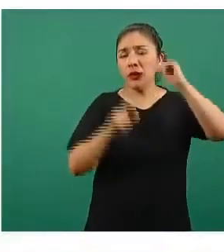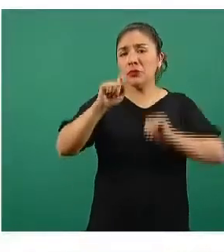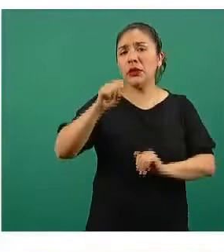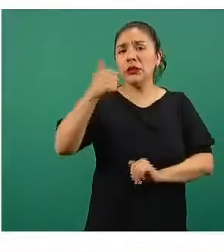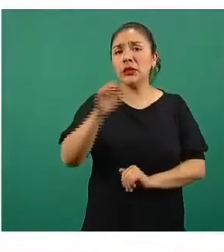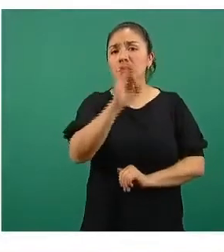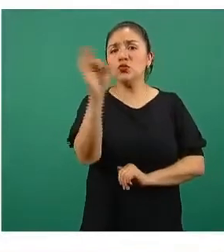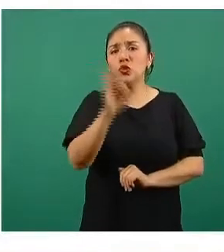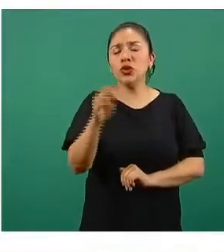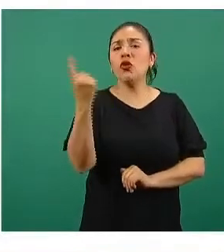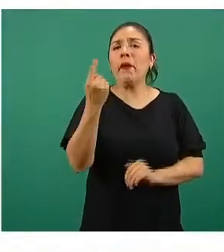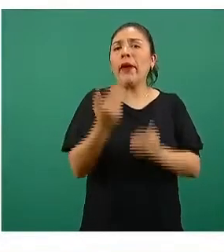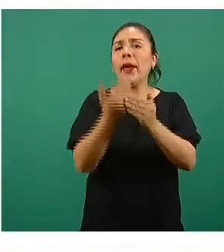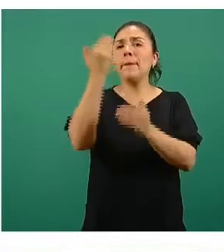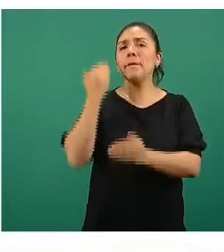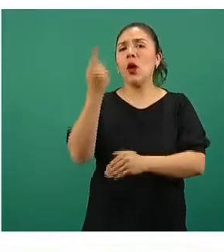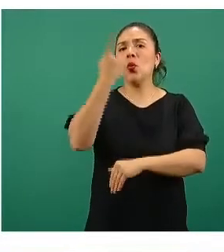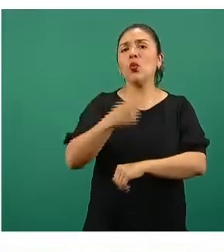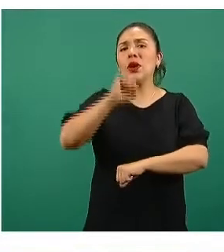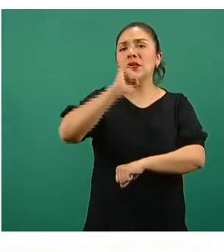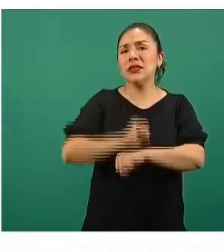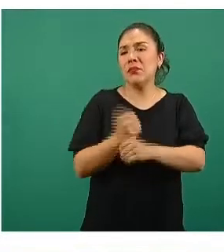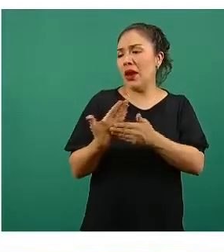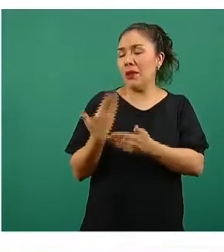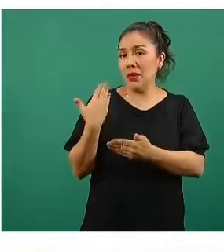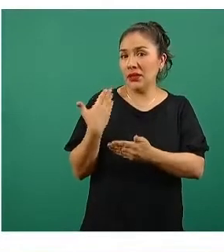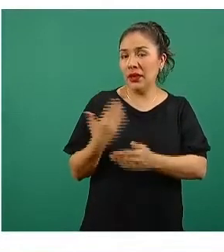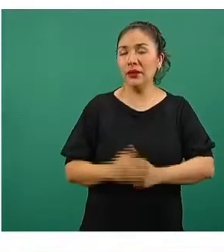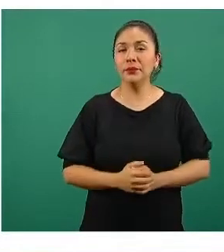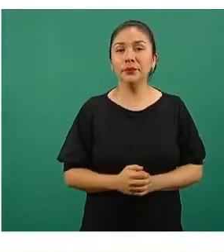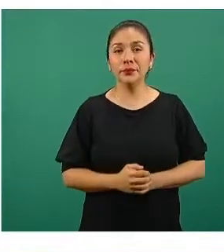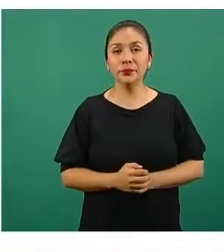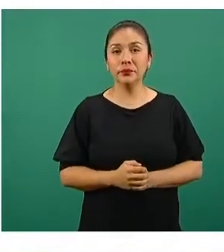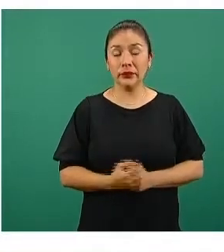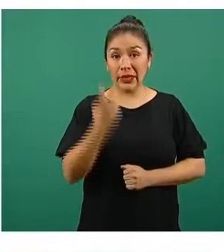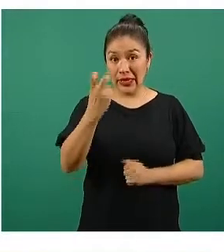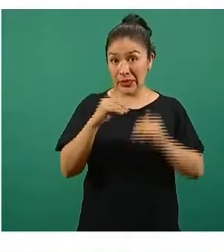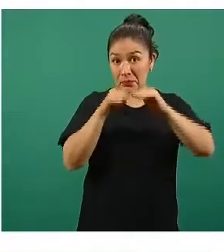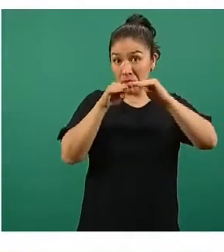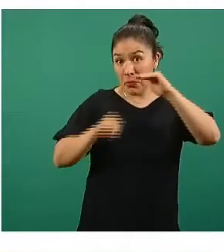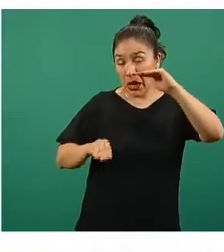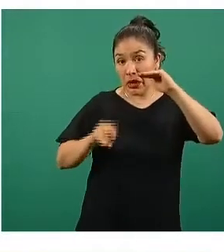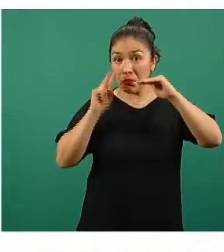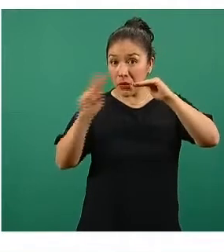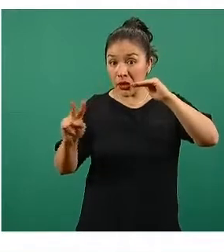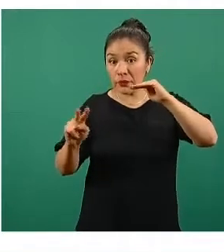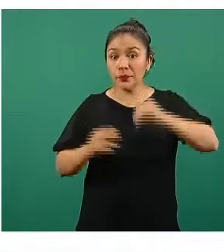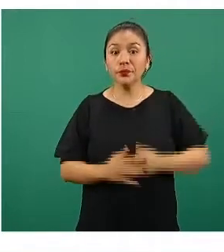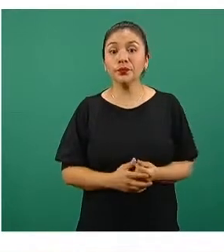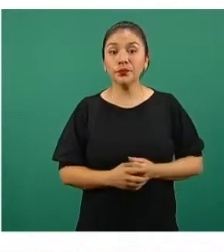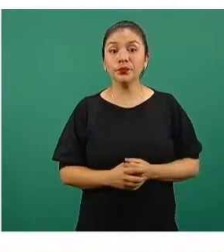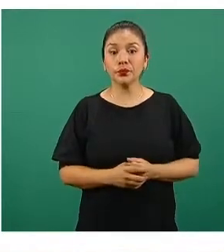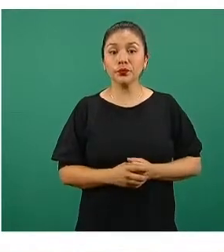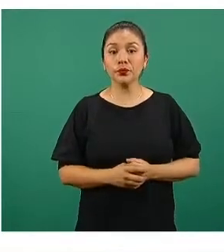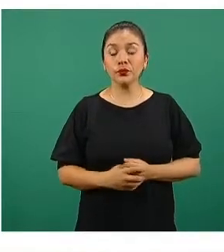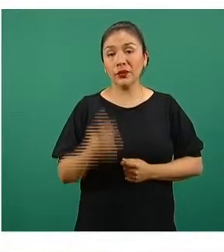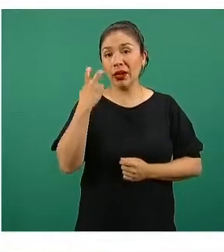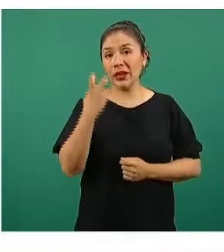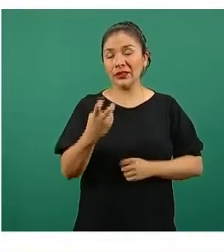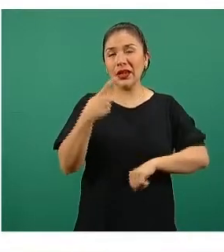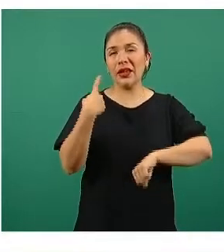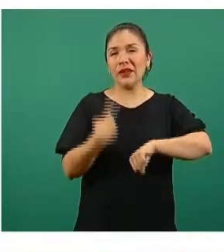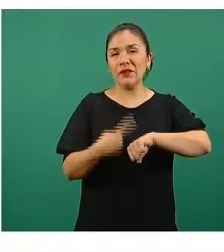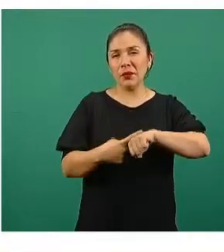con respecto a la semana inmediata anterior. Es un descenso de la curva